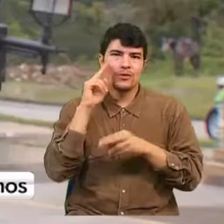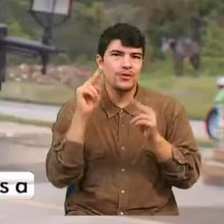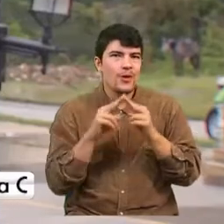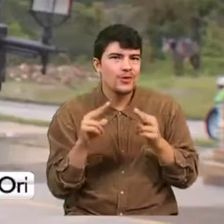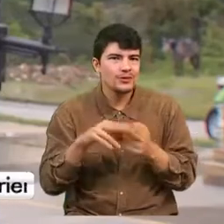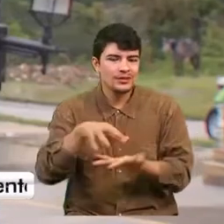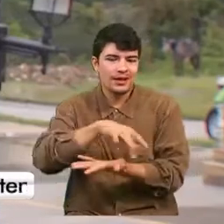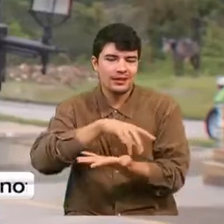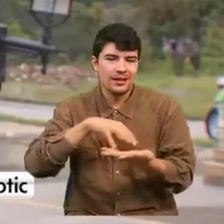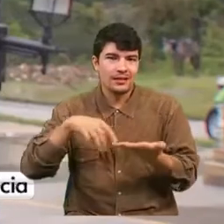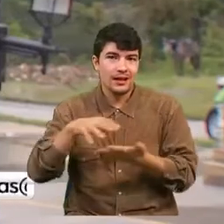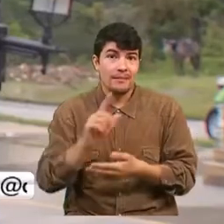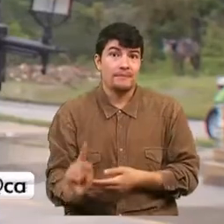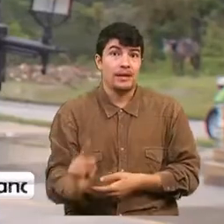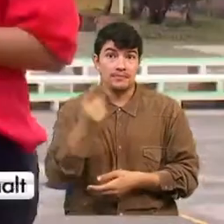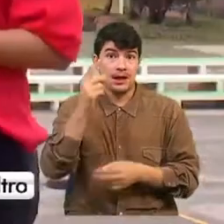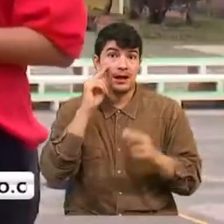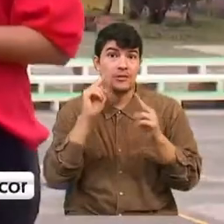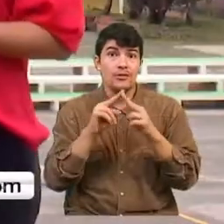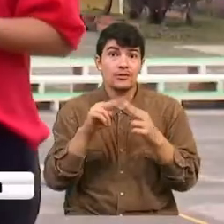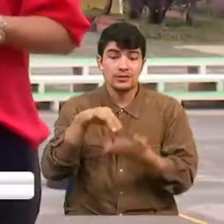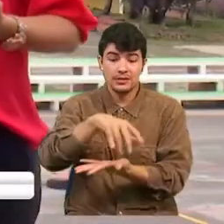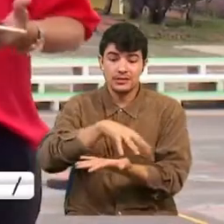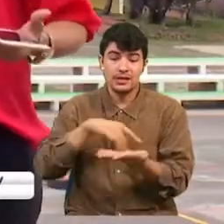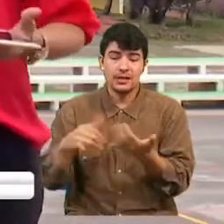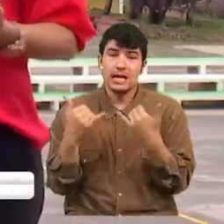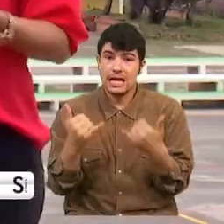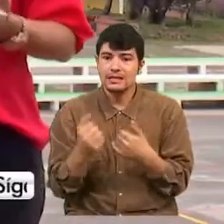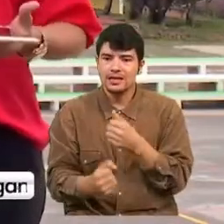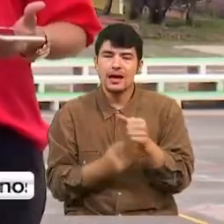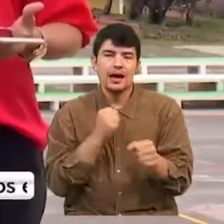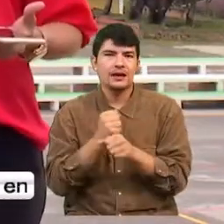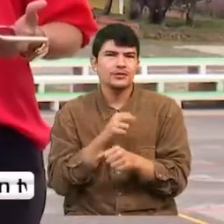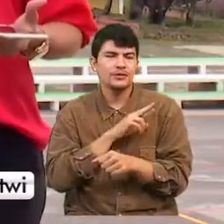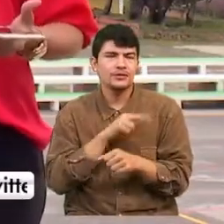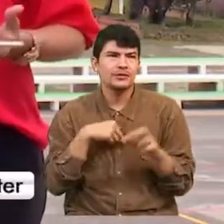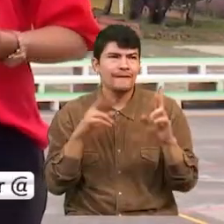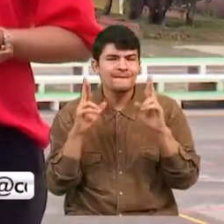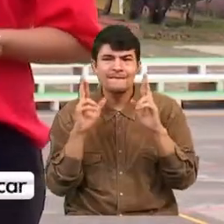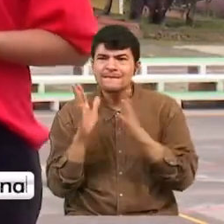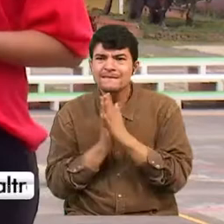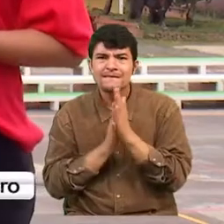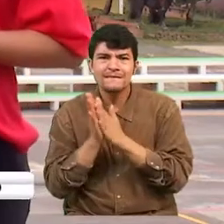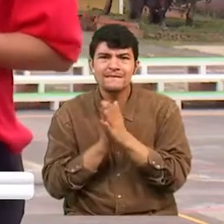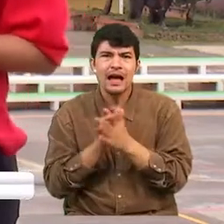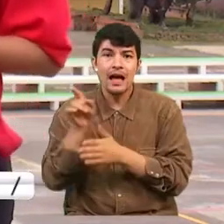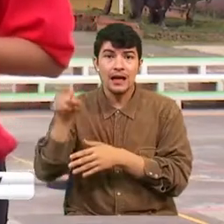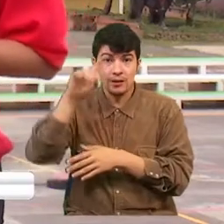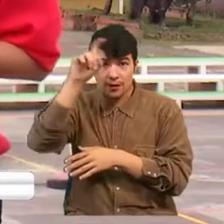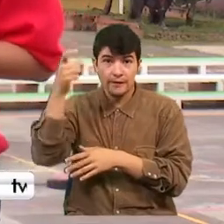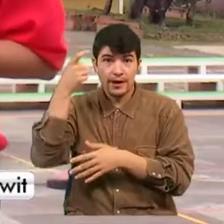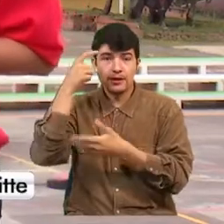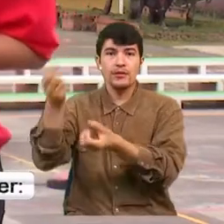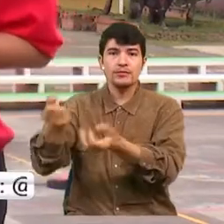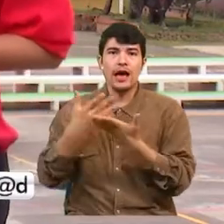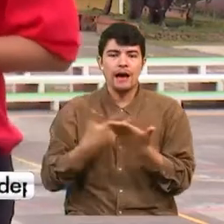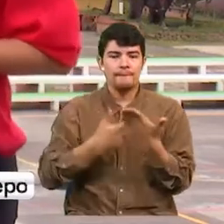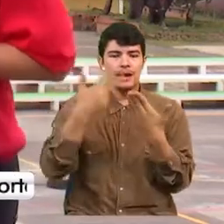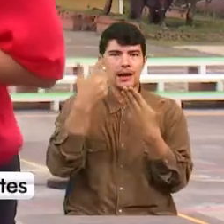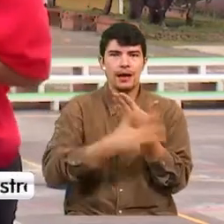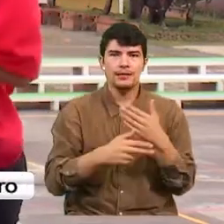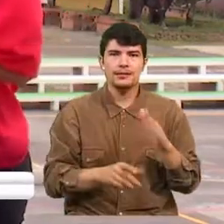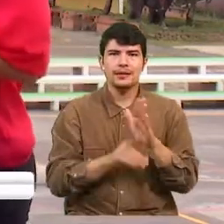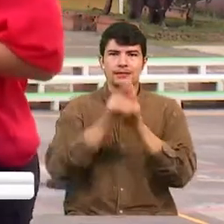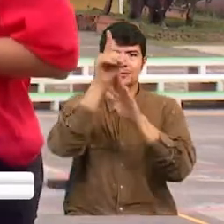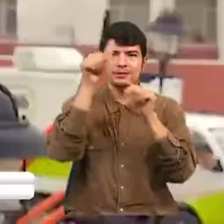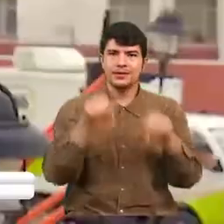la primera Expedición Santander de este año y estamos a la expectativa de todos los planes de desarrollo que trae la Gobernación de Santander para la